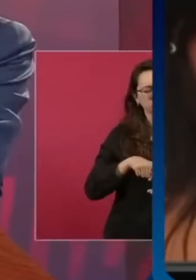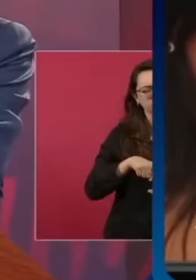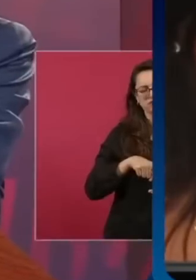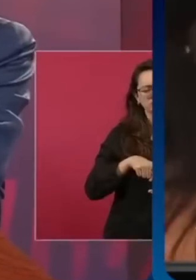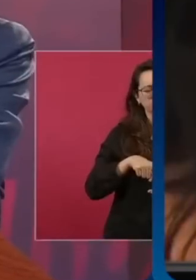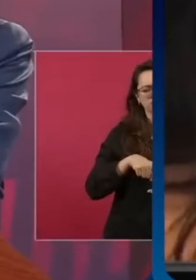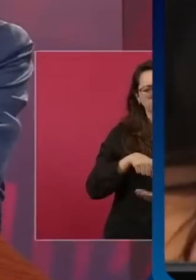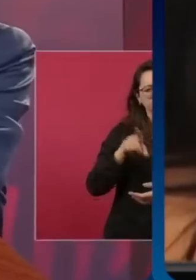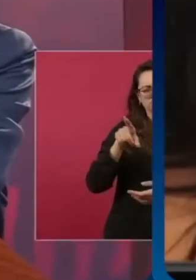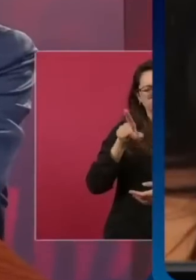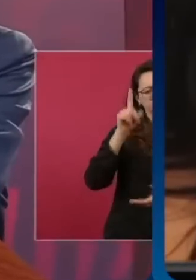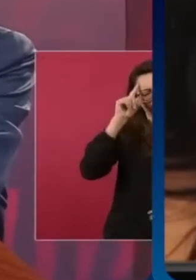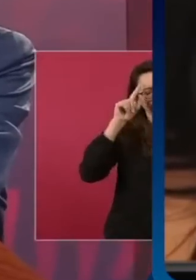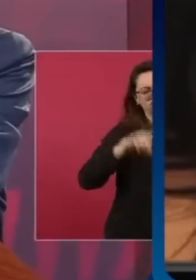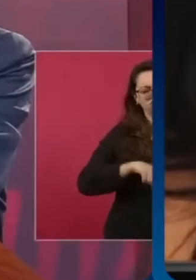acciones. No.